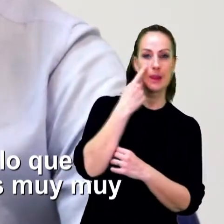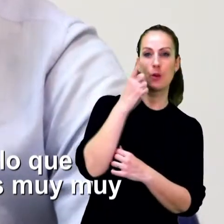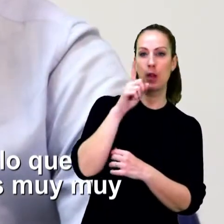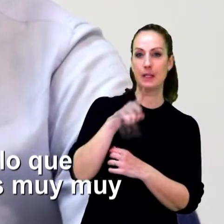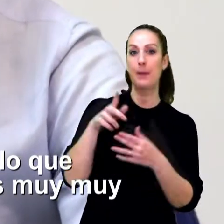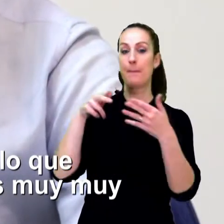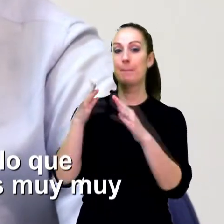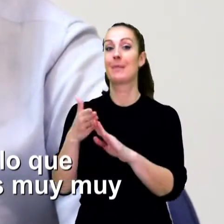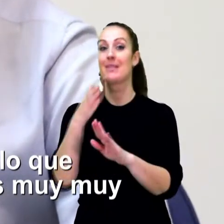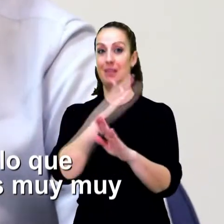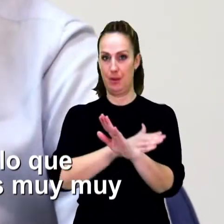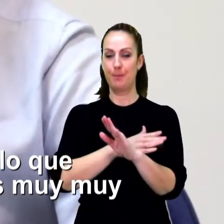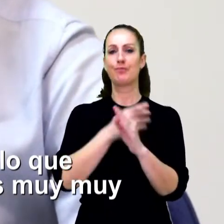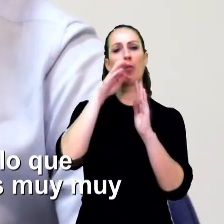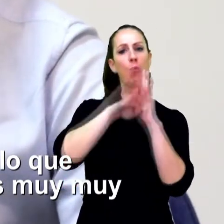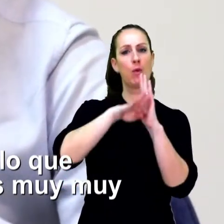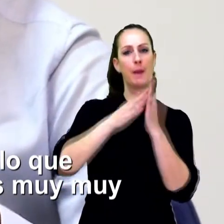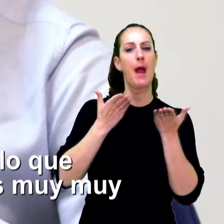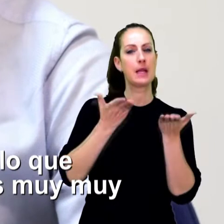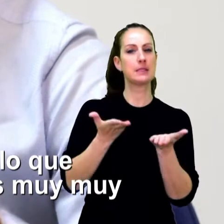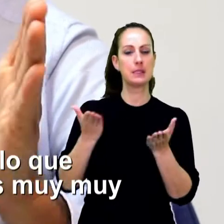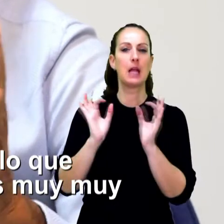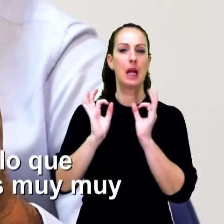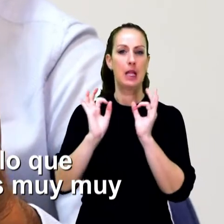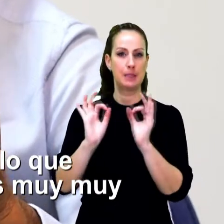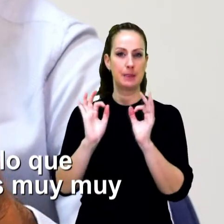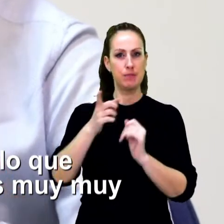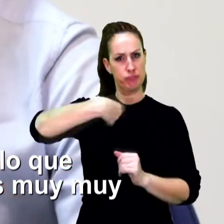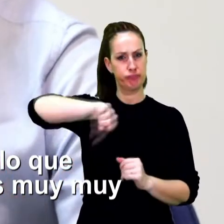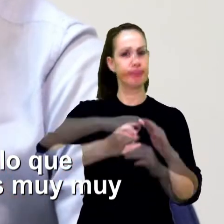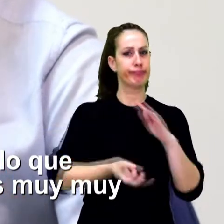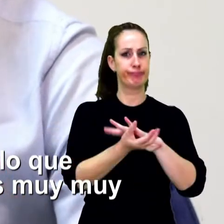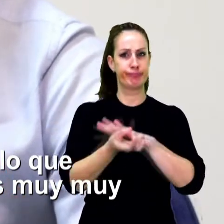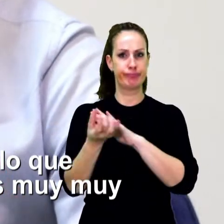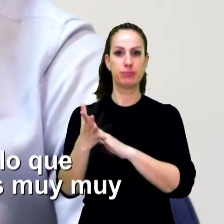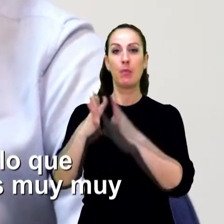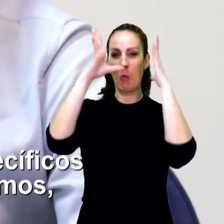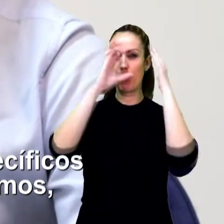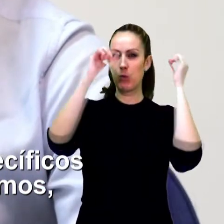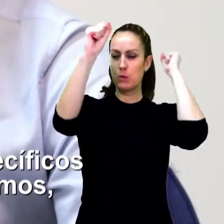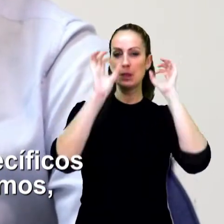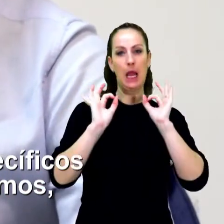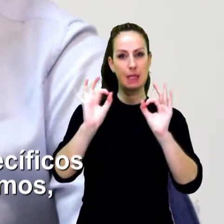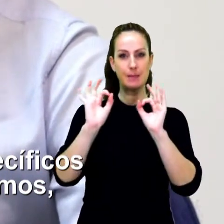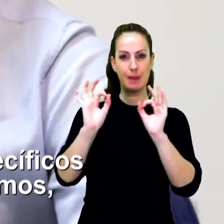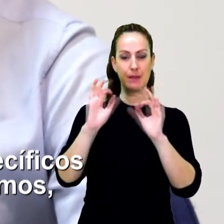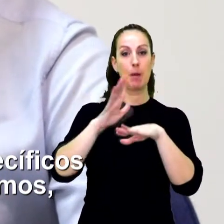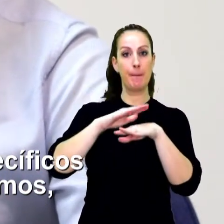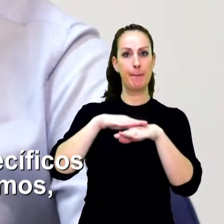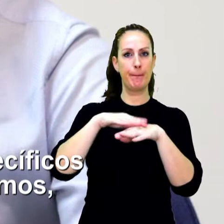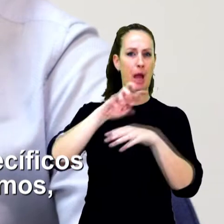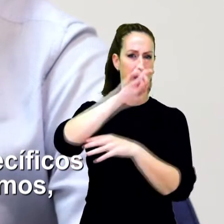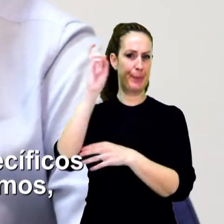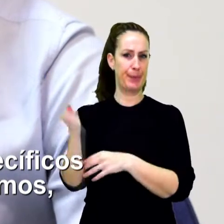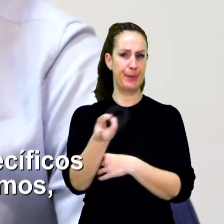la detección y la prevención, lo que hacemos es generar programas asistenciales muy, muy concretos, con unos protocolos